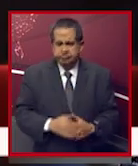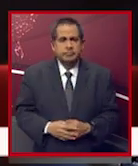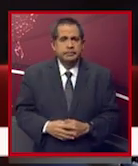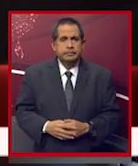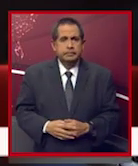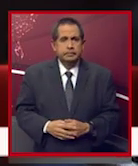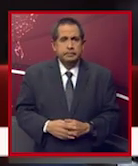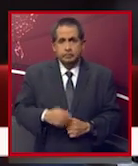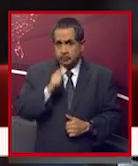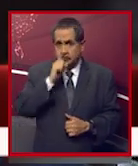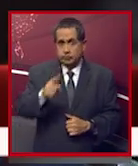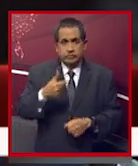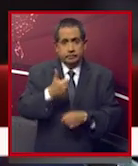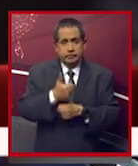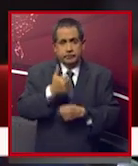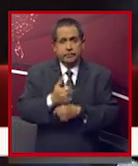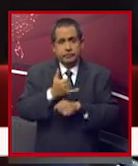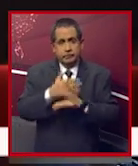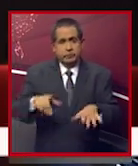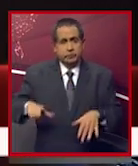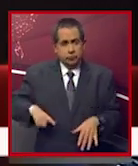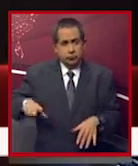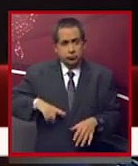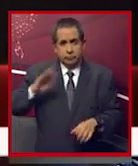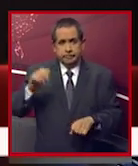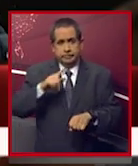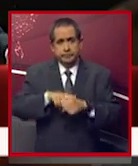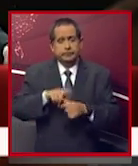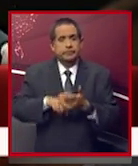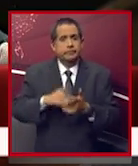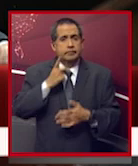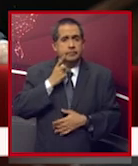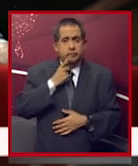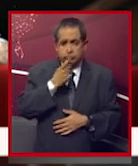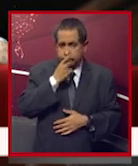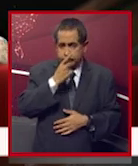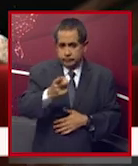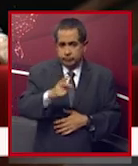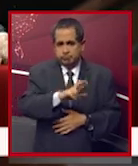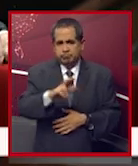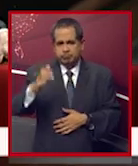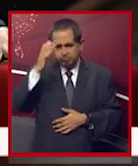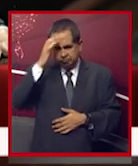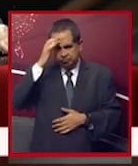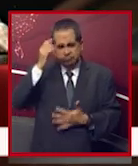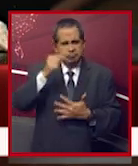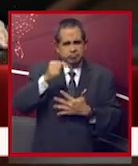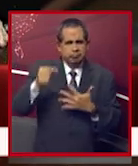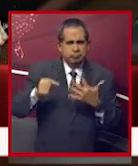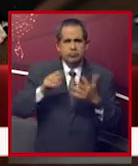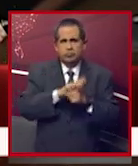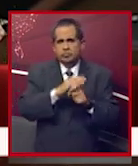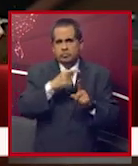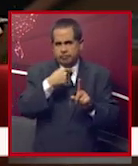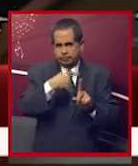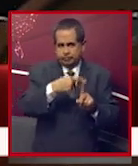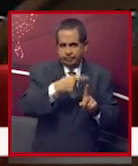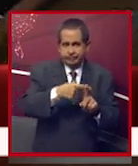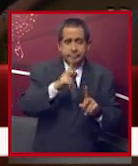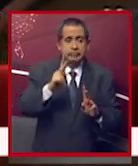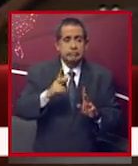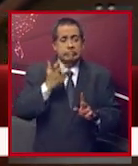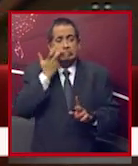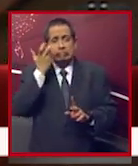A propósito de la entrega del sexto informe de gobierno del Ejecutivo, el diputado adelantó que se reconocerán los aspectos positivos, pero no